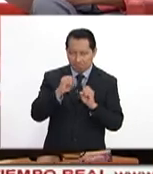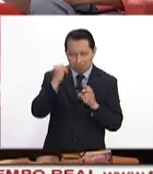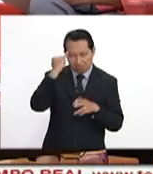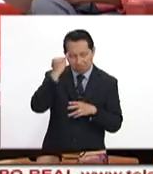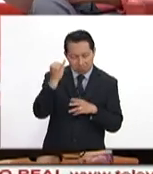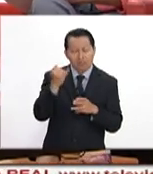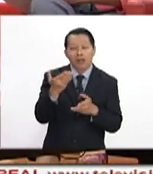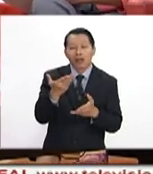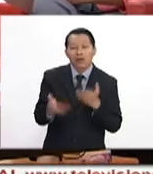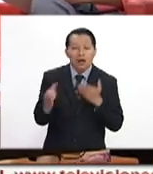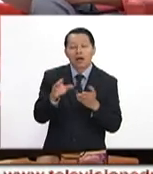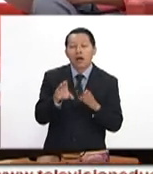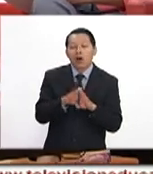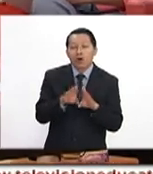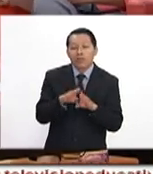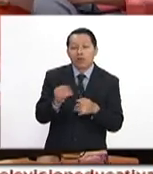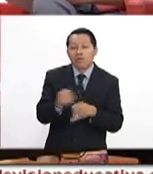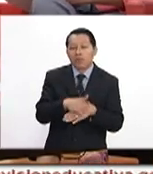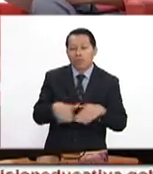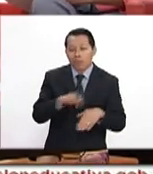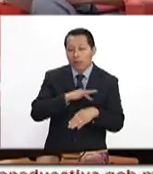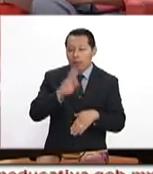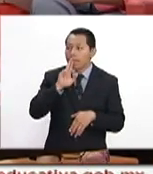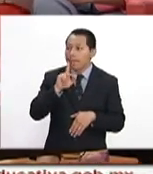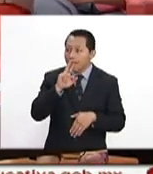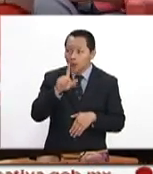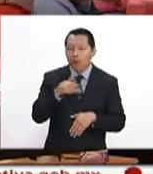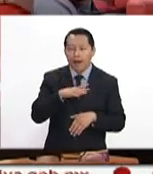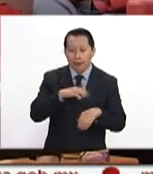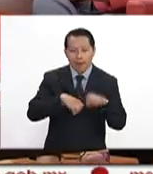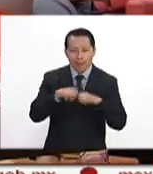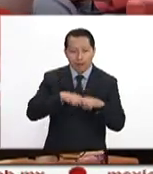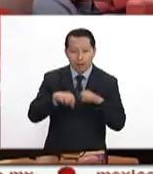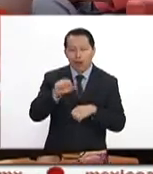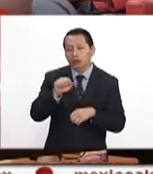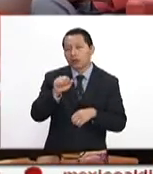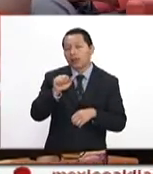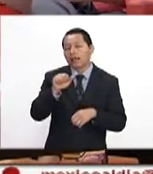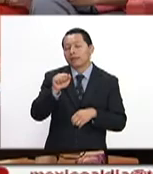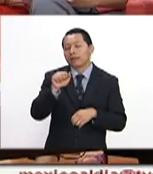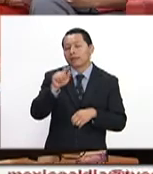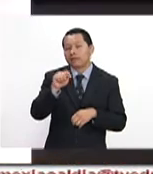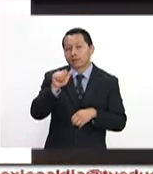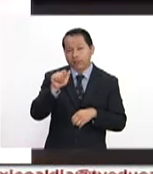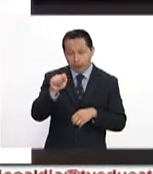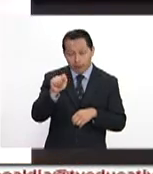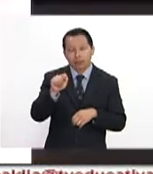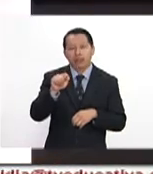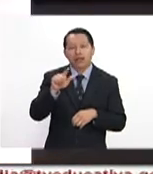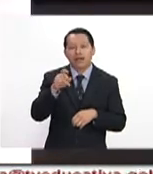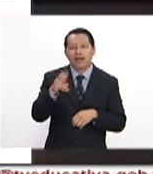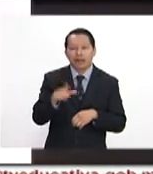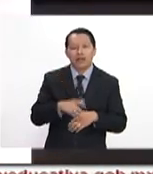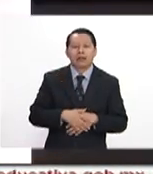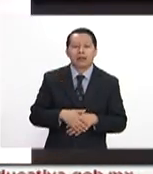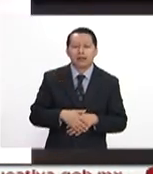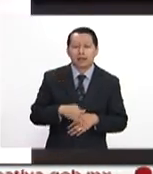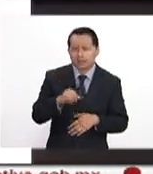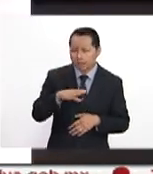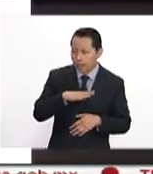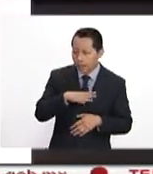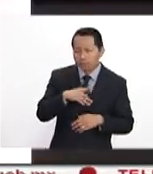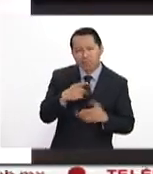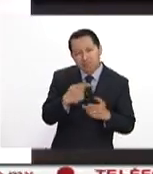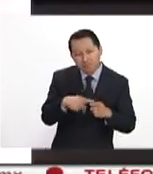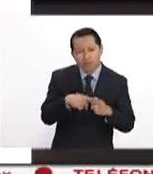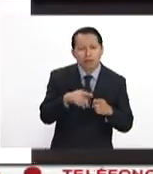imaginaríamos. ¿Cómo es que se comparte información para mejorar el funcionamiento de las empresas con Store Level? Exactamente. Mira, las empresas de bienes de consumo